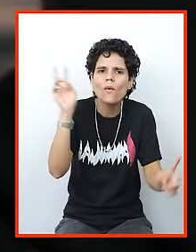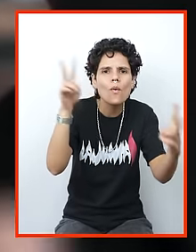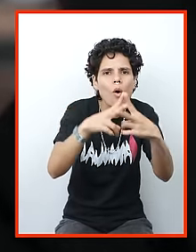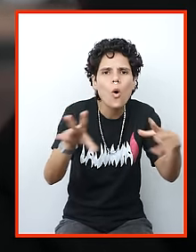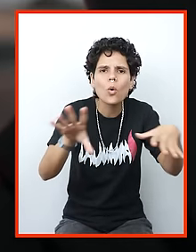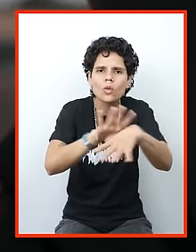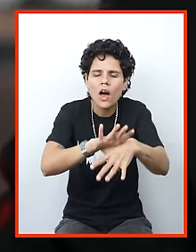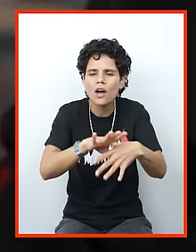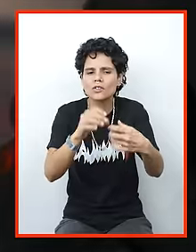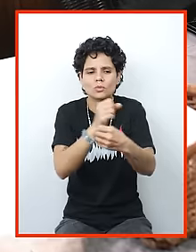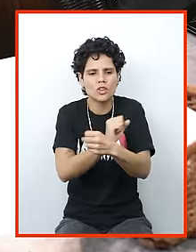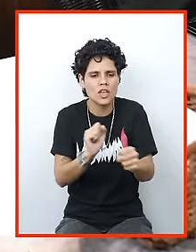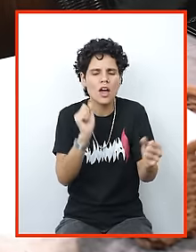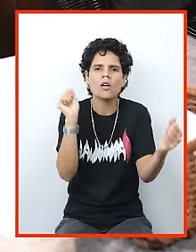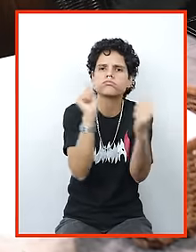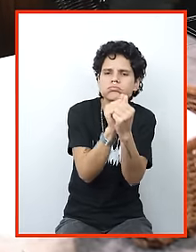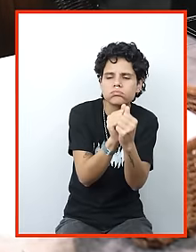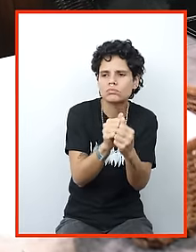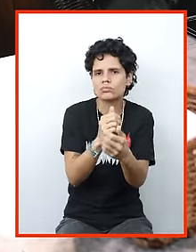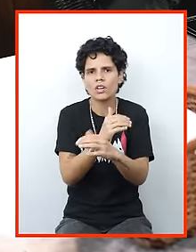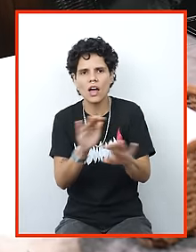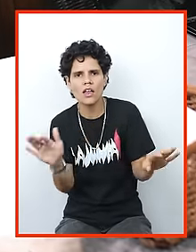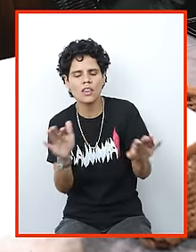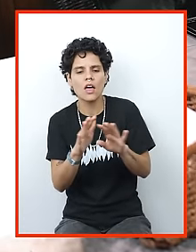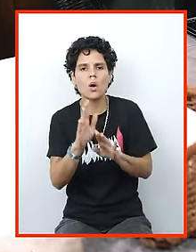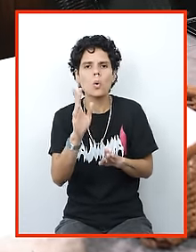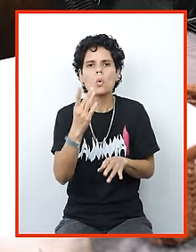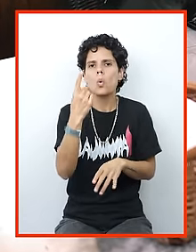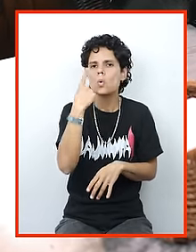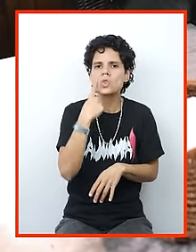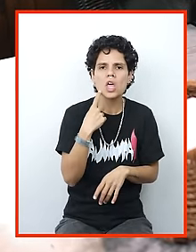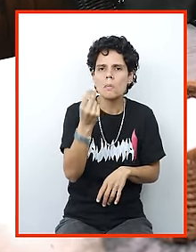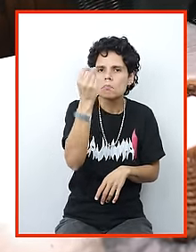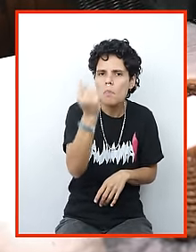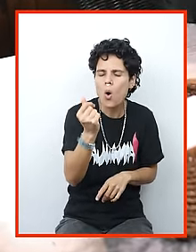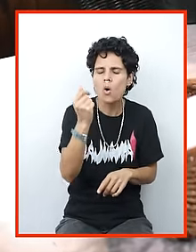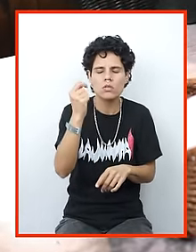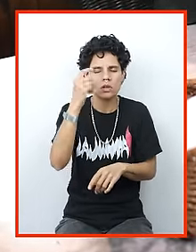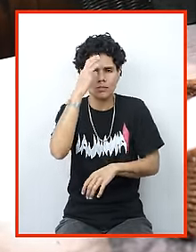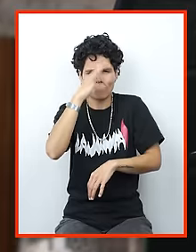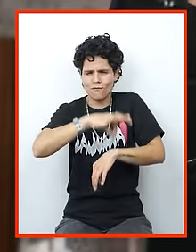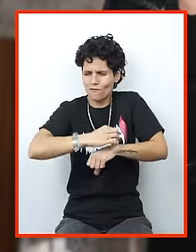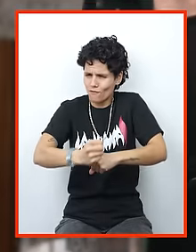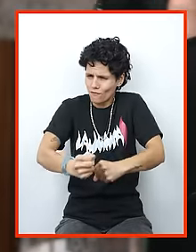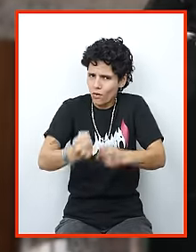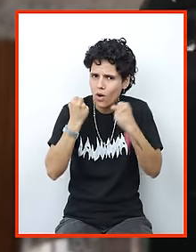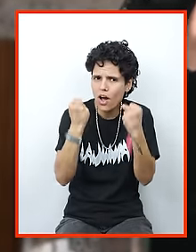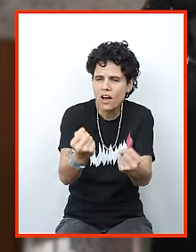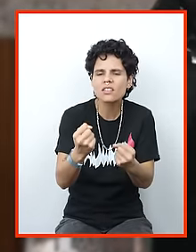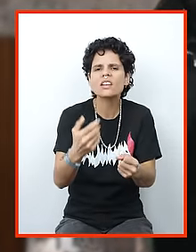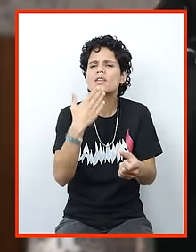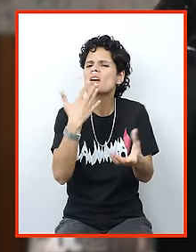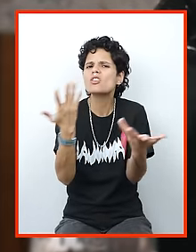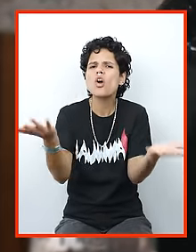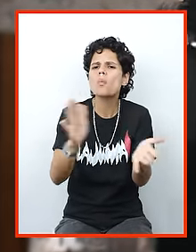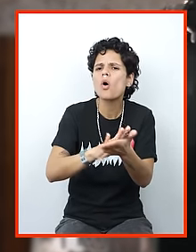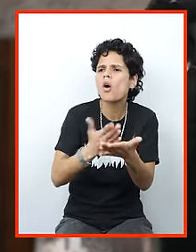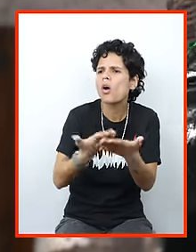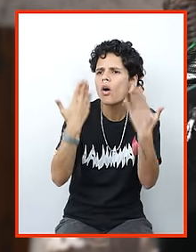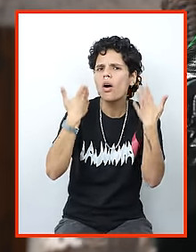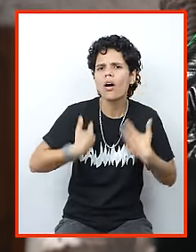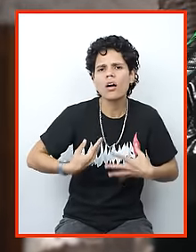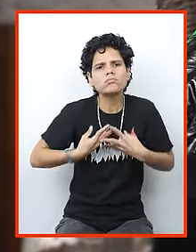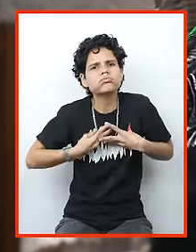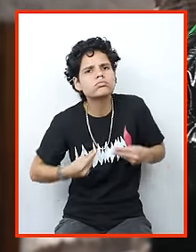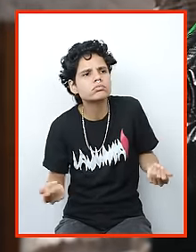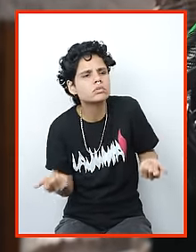Claro. Tiempos donde de la noche a la mañana pasaba a estar más grave. Sí, weón, sí era. No sabía muy bien cómo se curaba, que